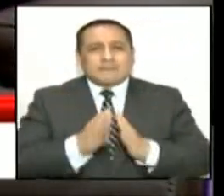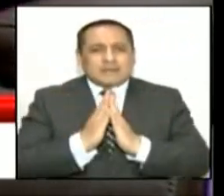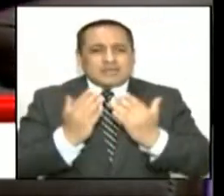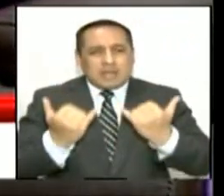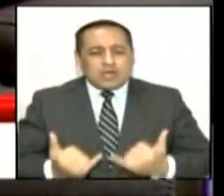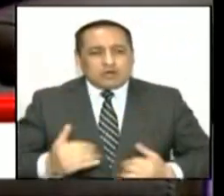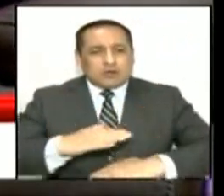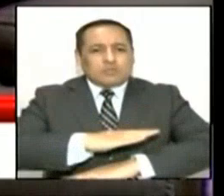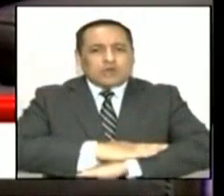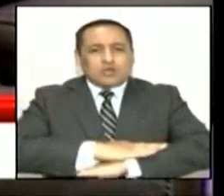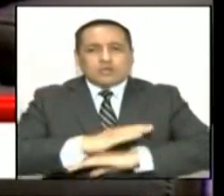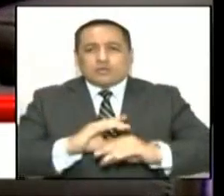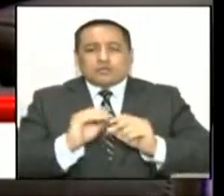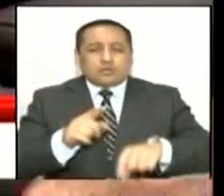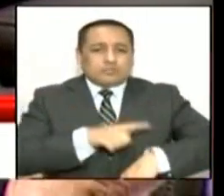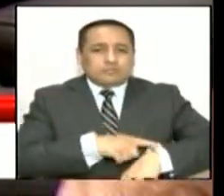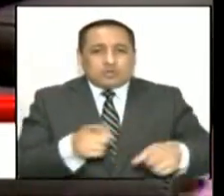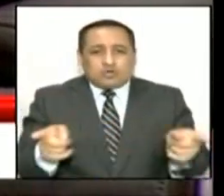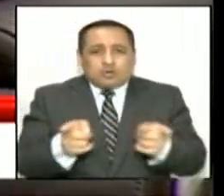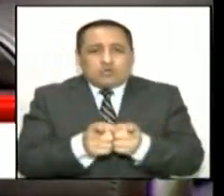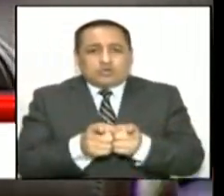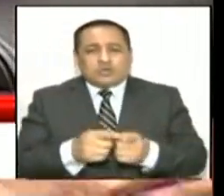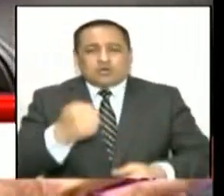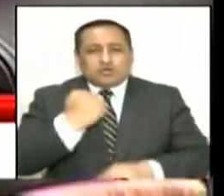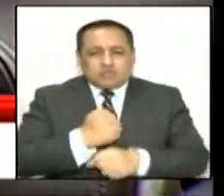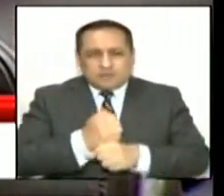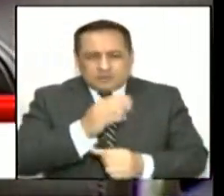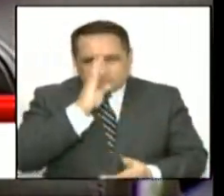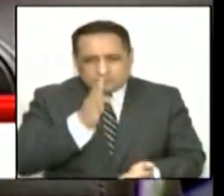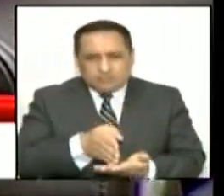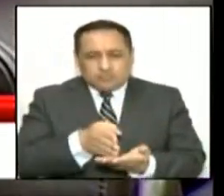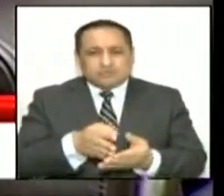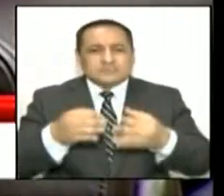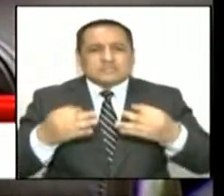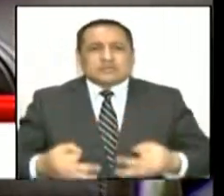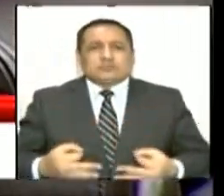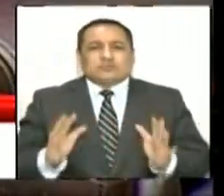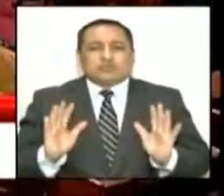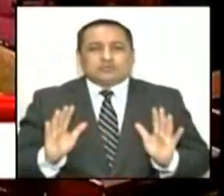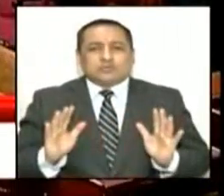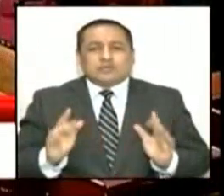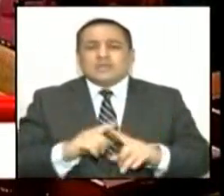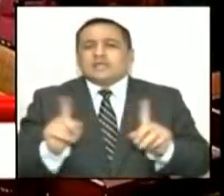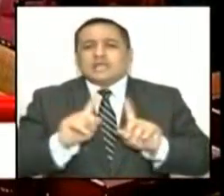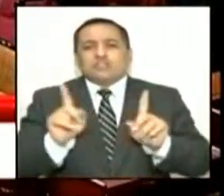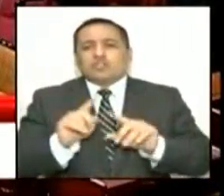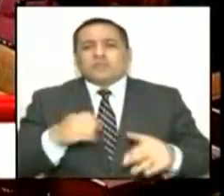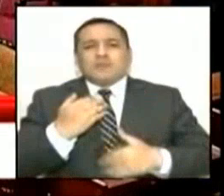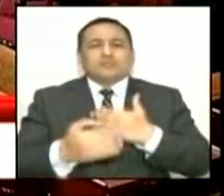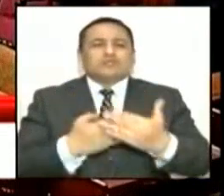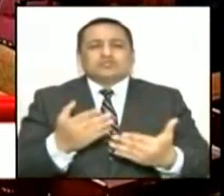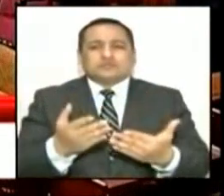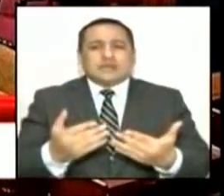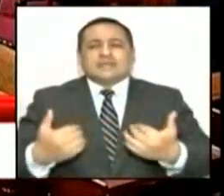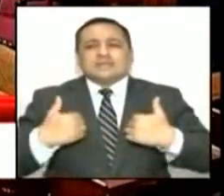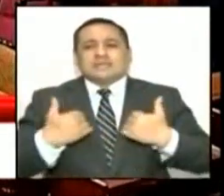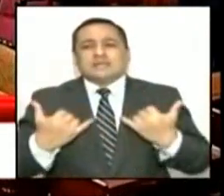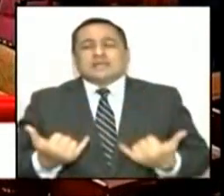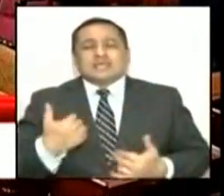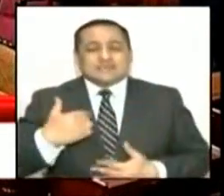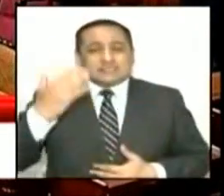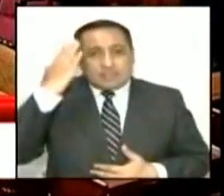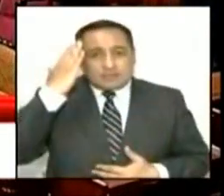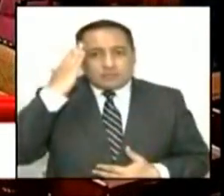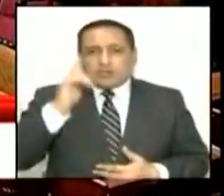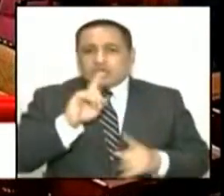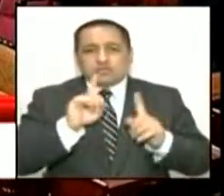directiva corta, con tareas muy concretas y específicas, que no vamos a estar haciendo lo que sabemos ya